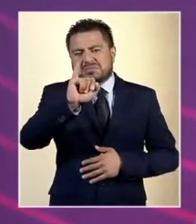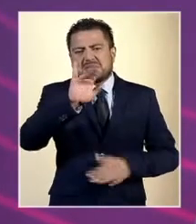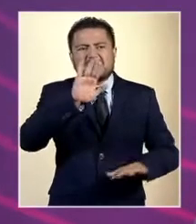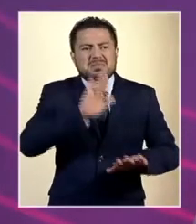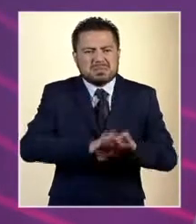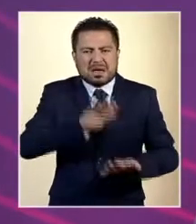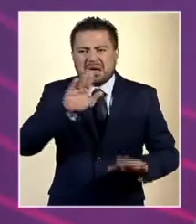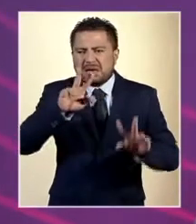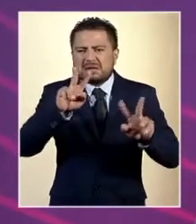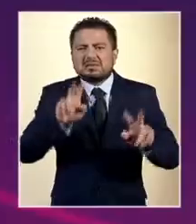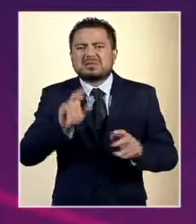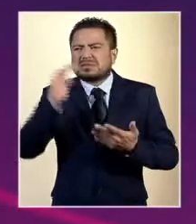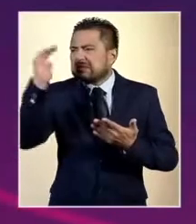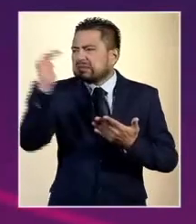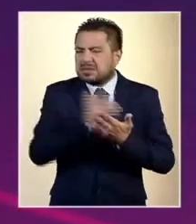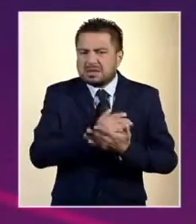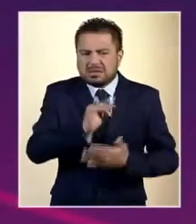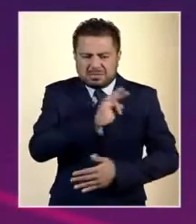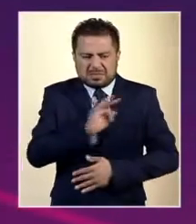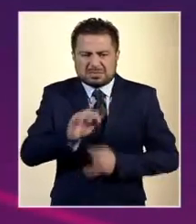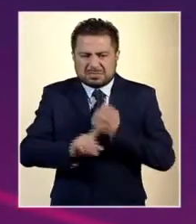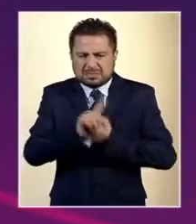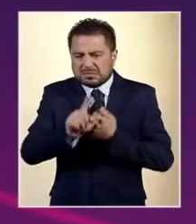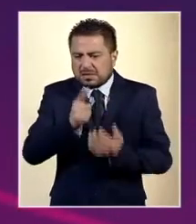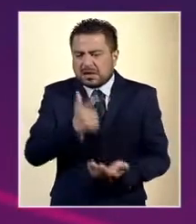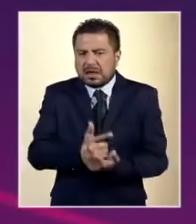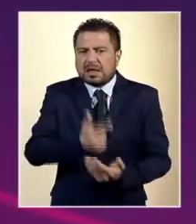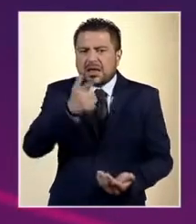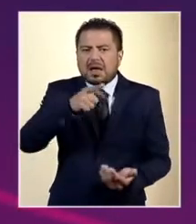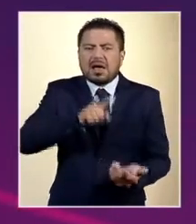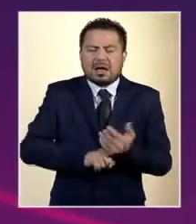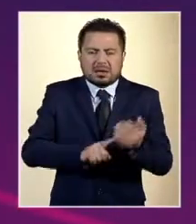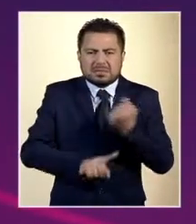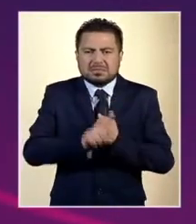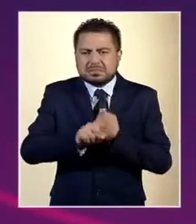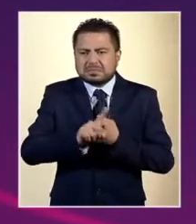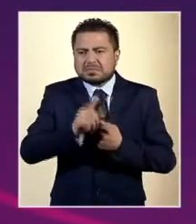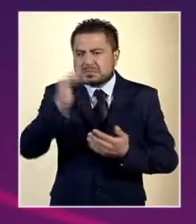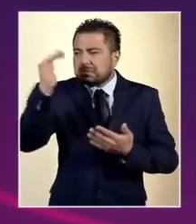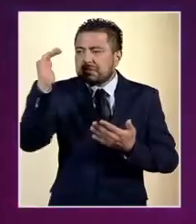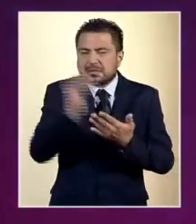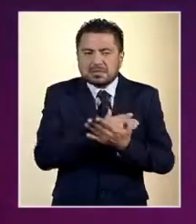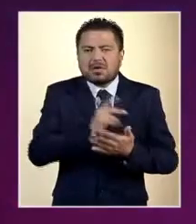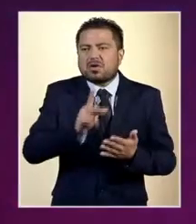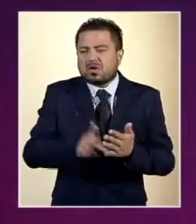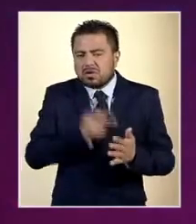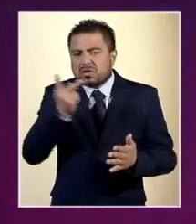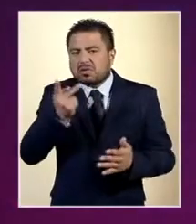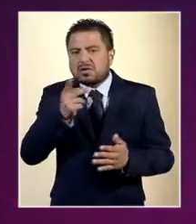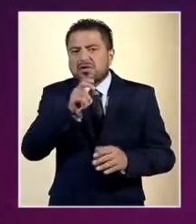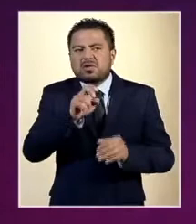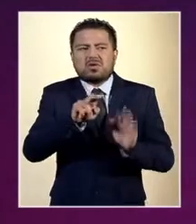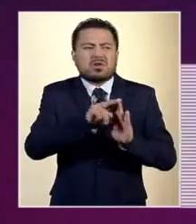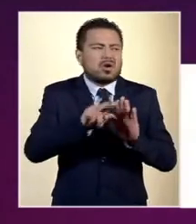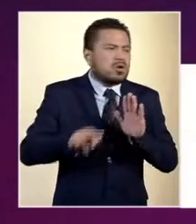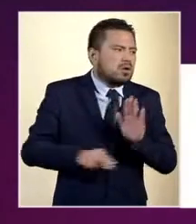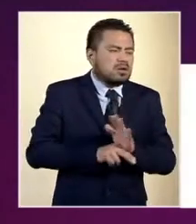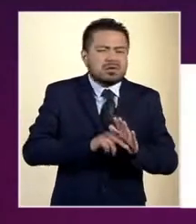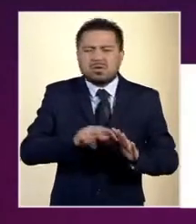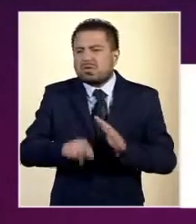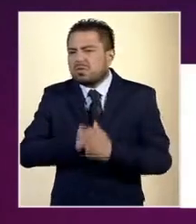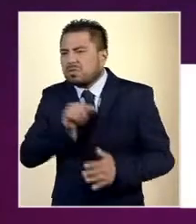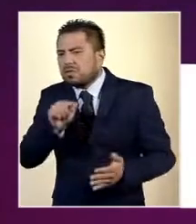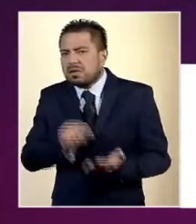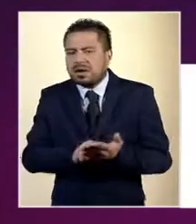más de reducción, ¿no? Ujú. De, Sí, de sí, sí. riesgos, Ujú. de daños, Ujú. y menos, otra vez, ¿no? Normativa desde el